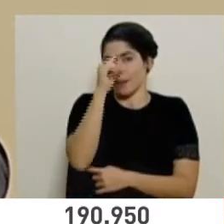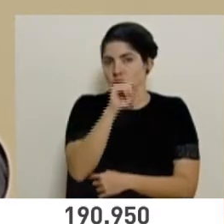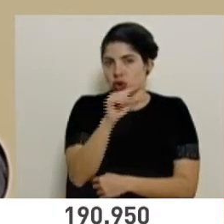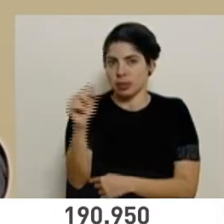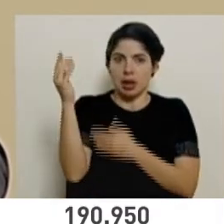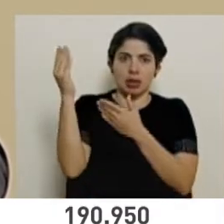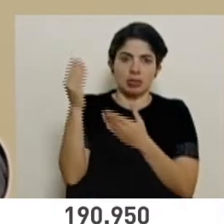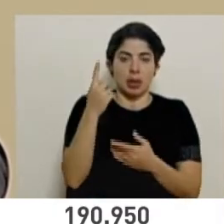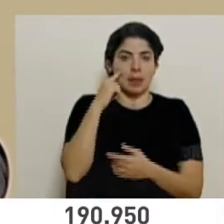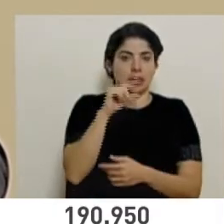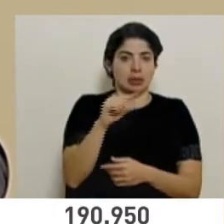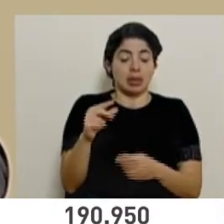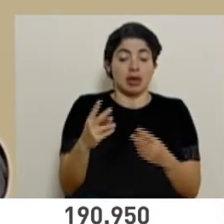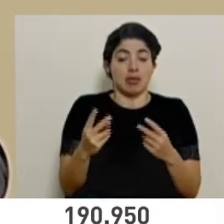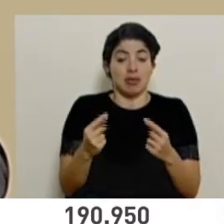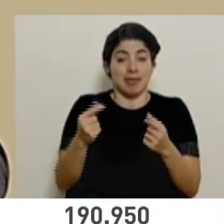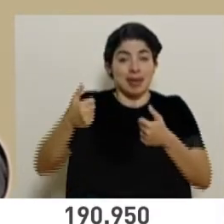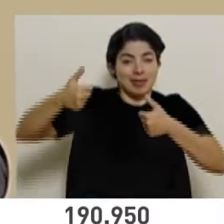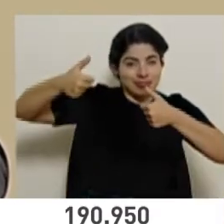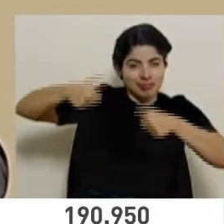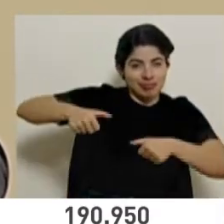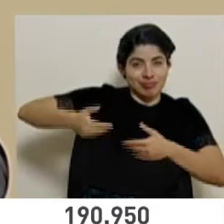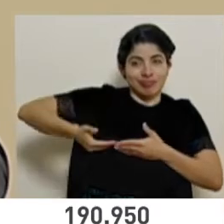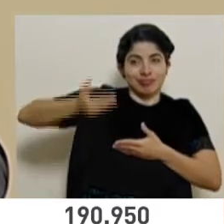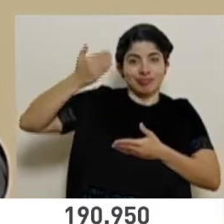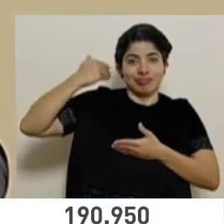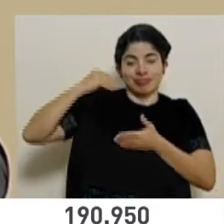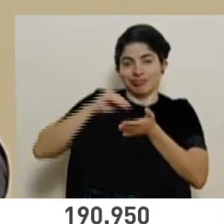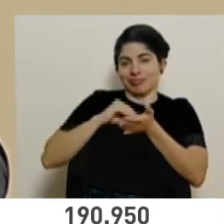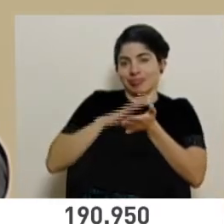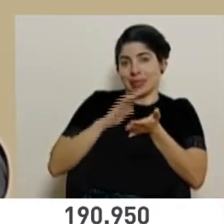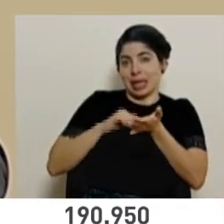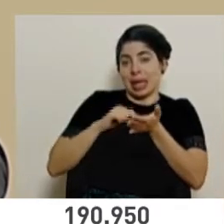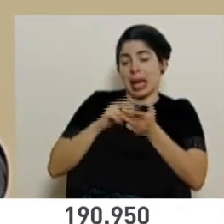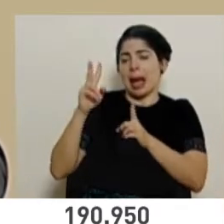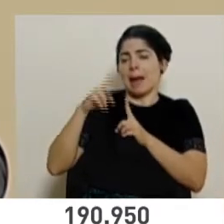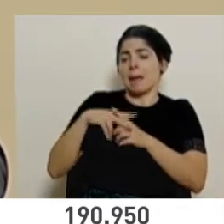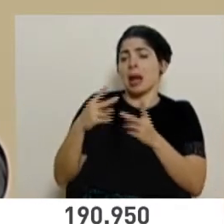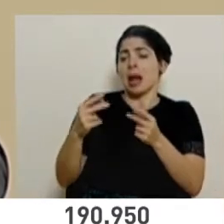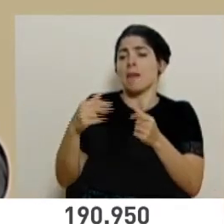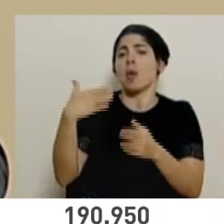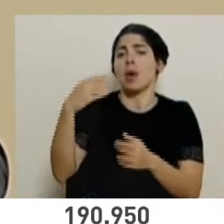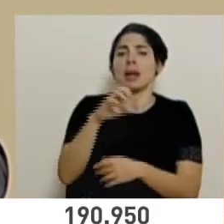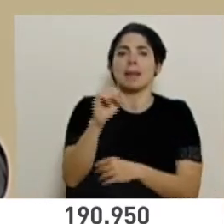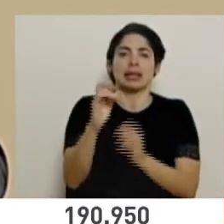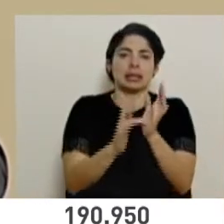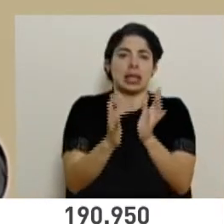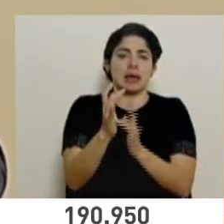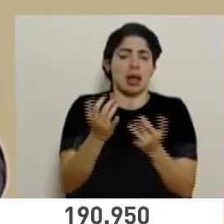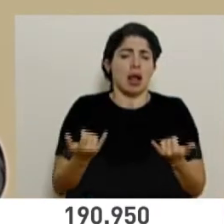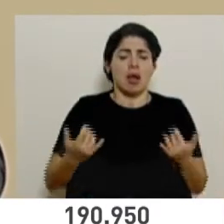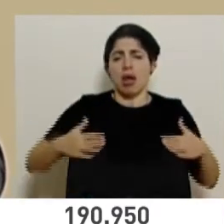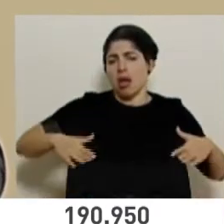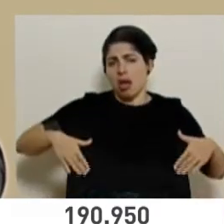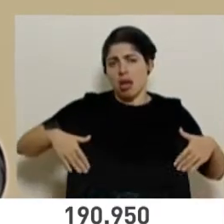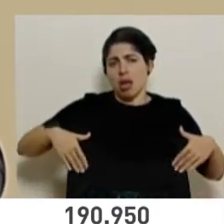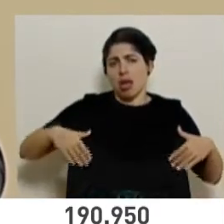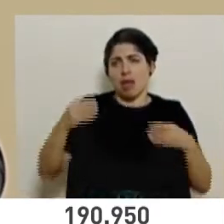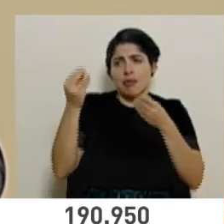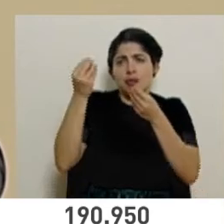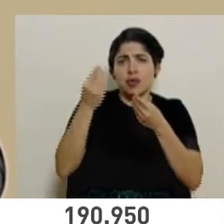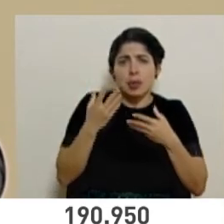El proceso de aceleración que se pactó en la adenda comenzaría a implementarse en el mes de abril. Todavía nosotros no tenemos